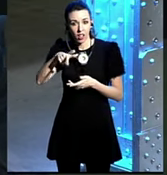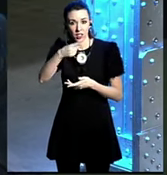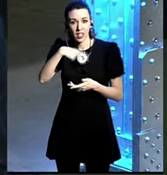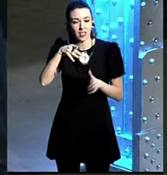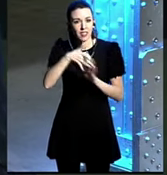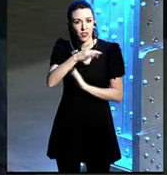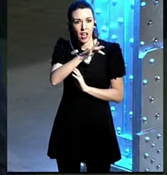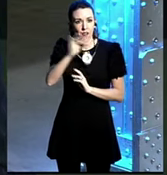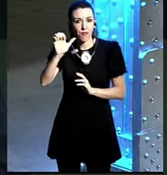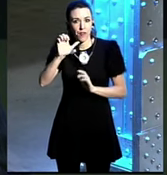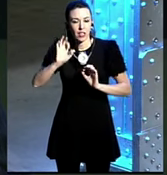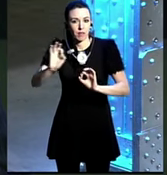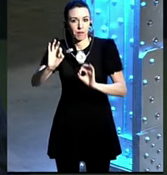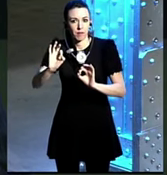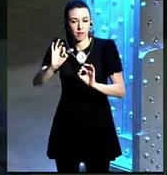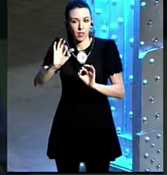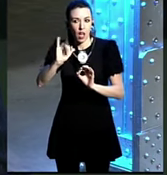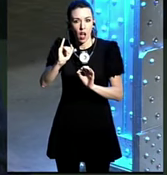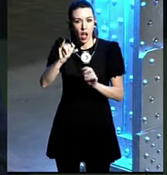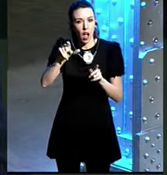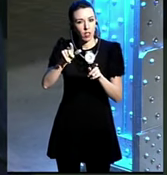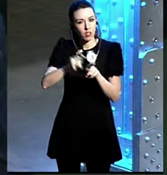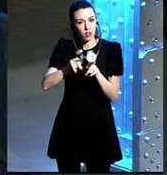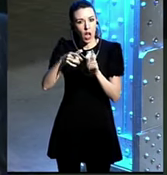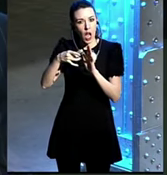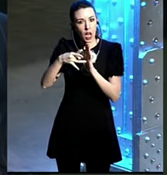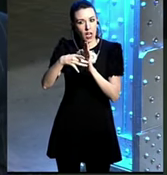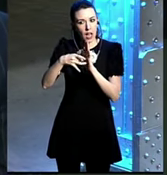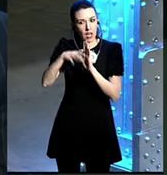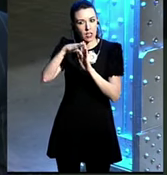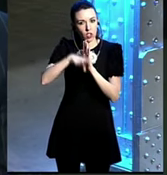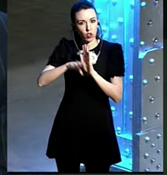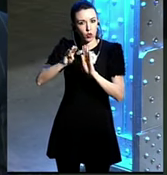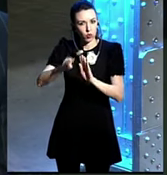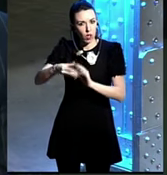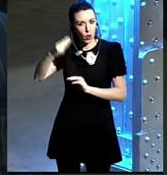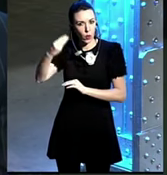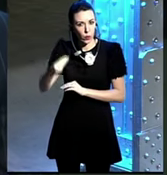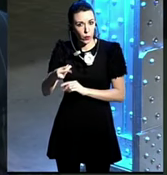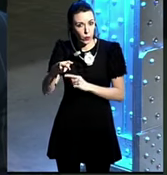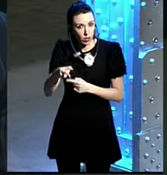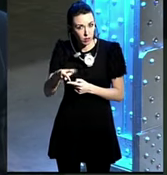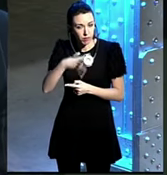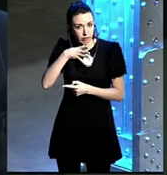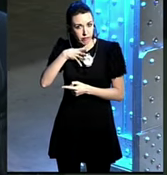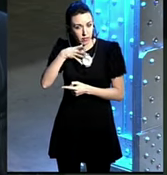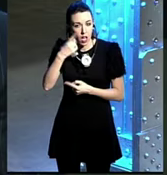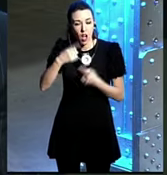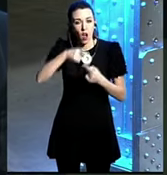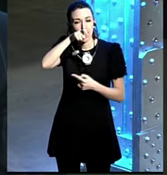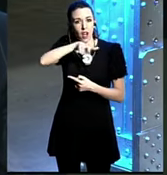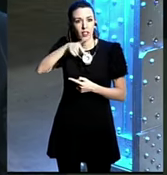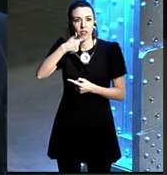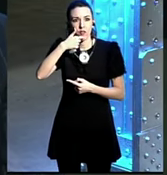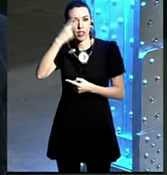una fe explícita tiene una calidad, una cualidad extraordinaria. Hay gente que